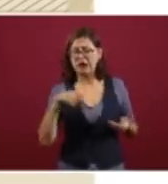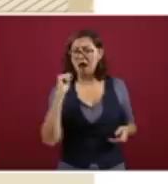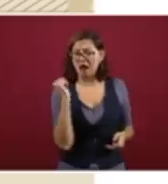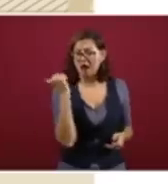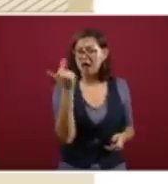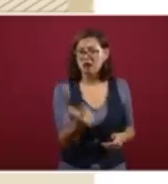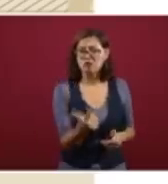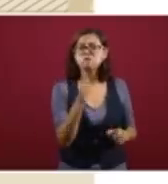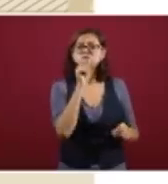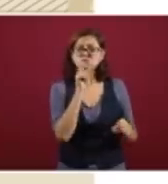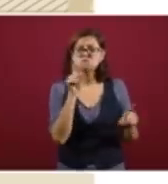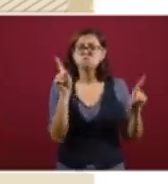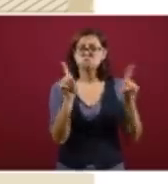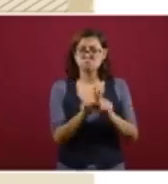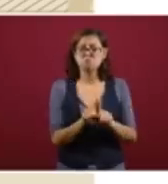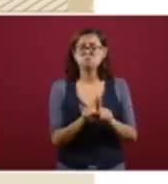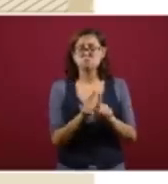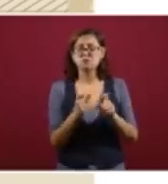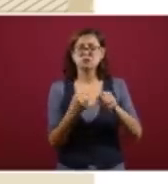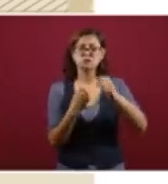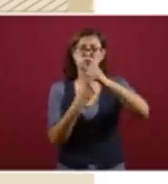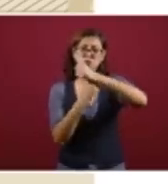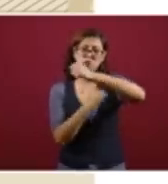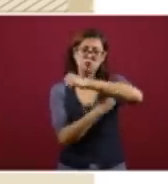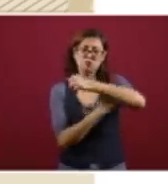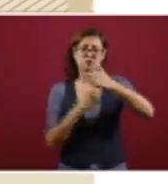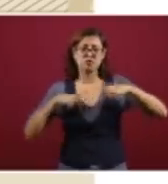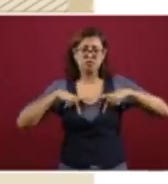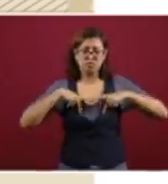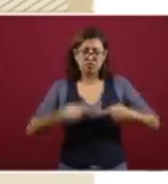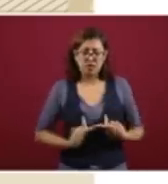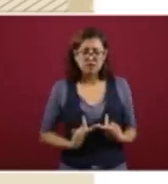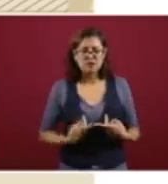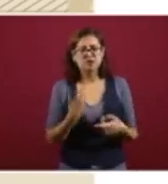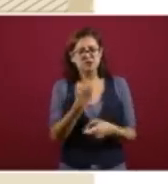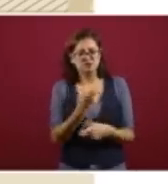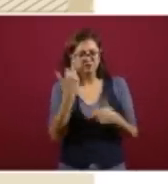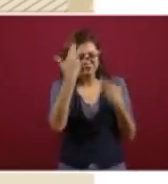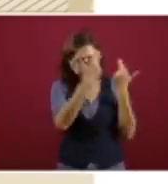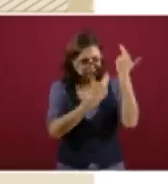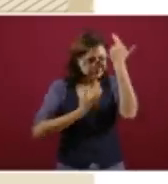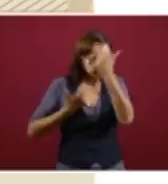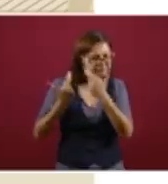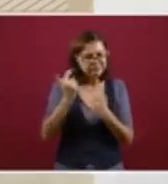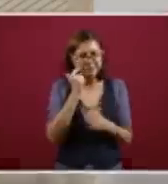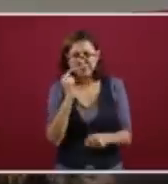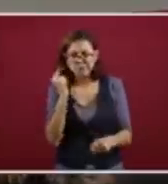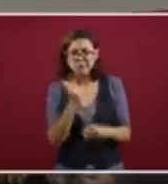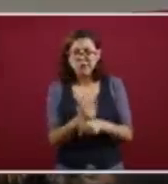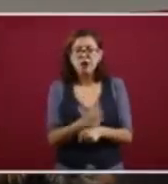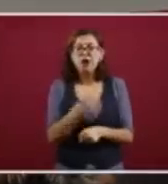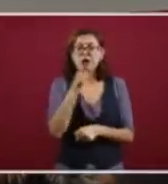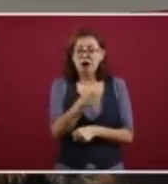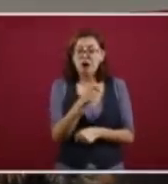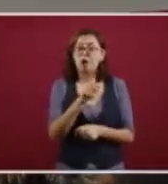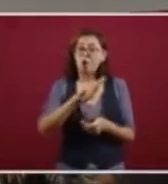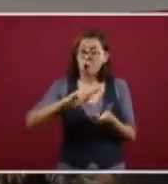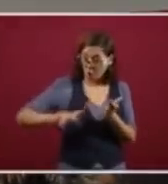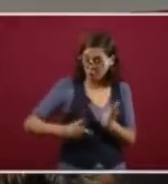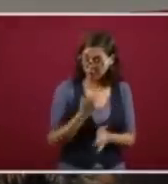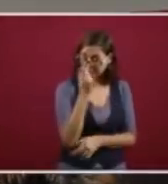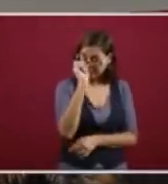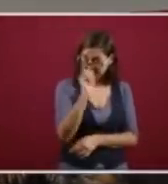condiciones de inestabilidad y de riesgo. Con base en esos estudios se determinará si hay la necesidad de